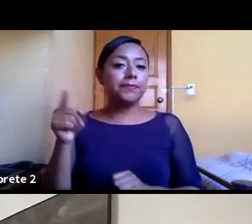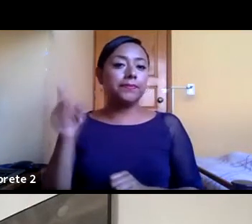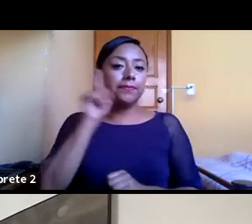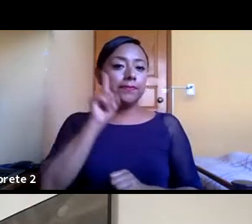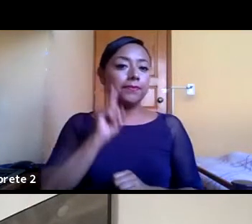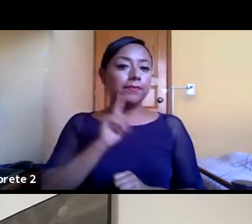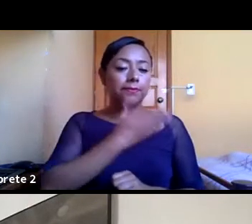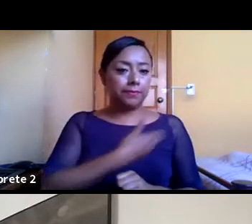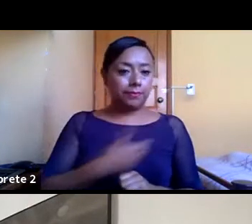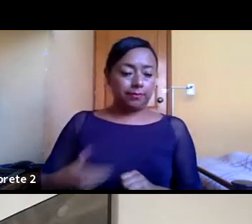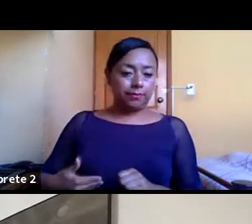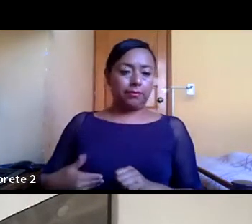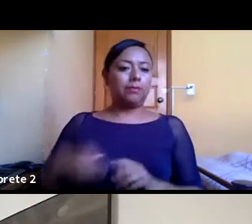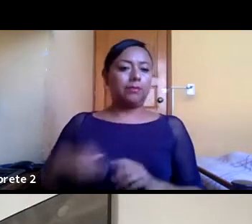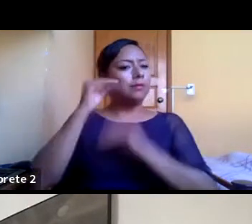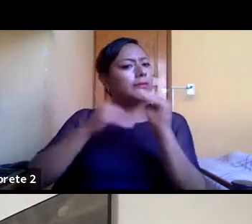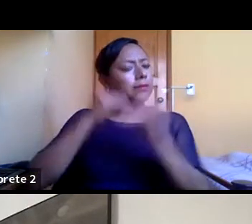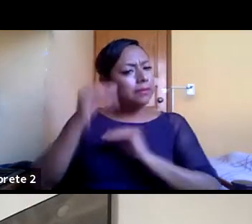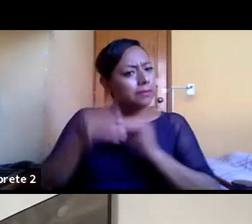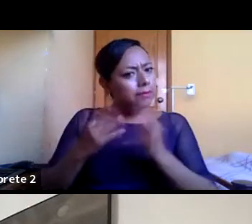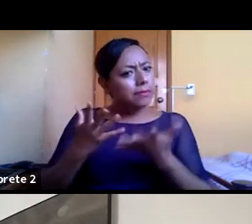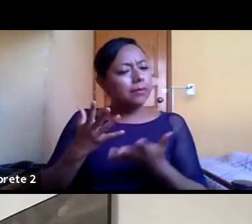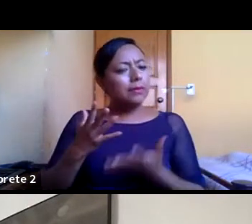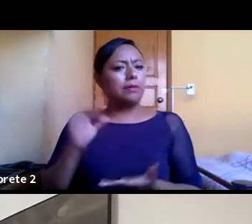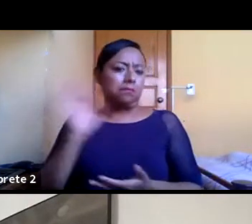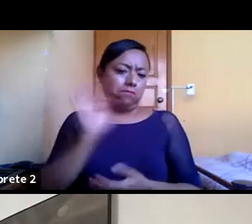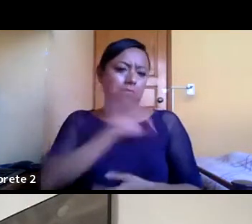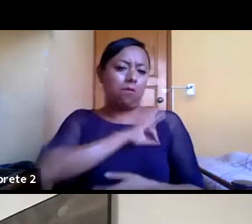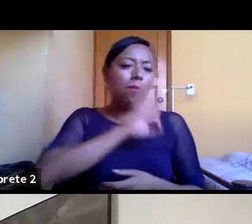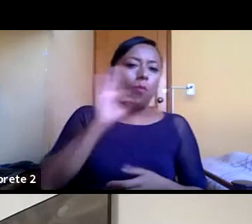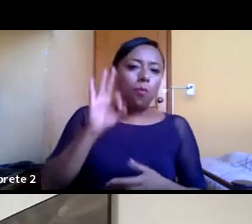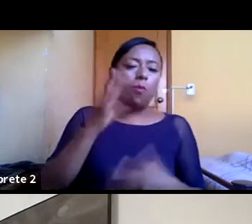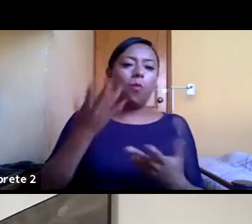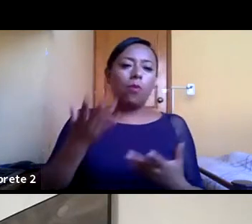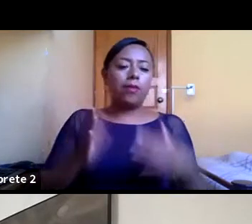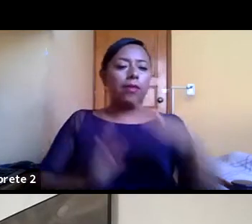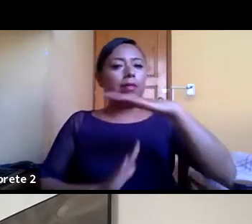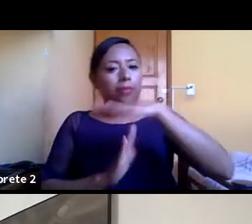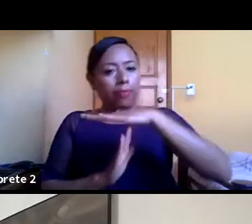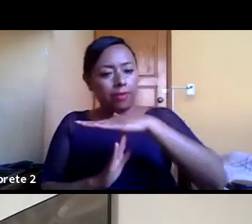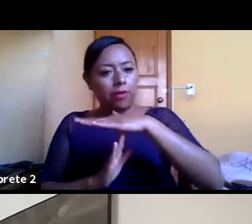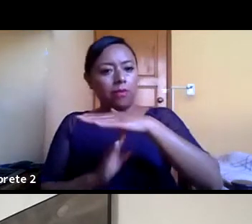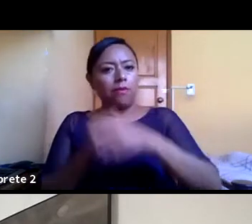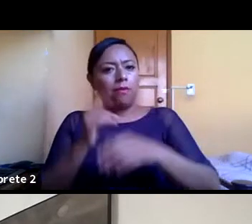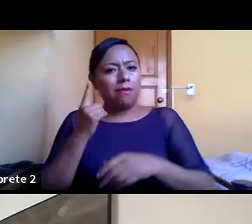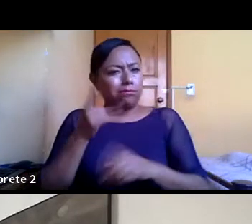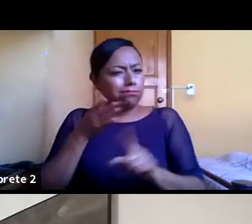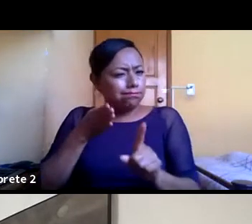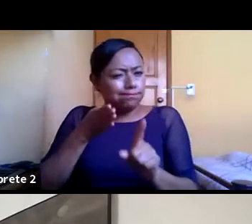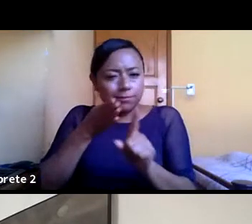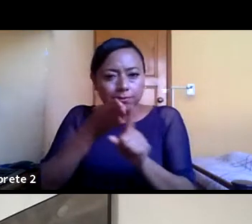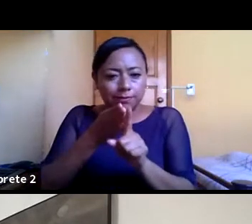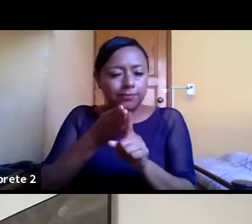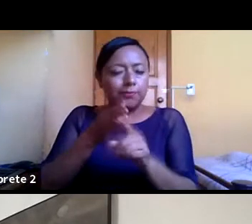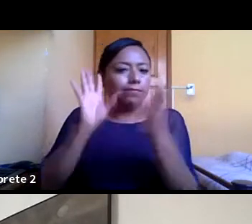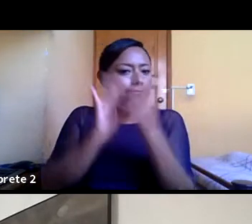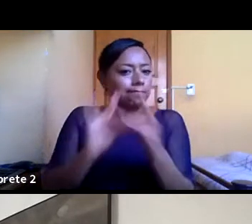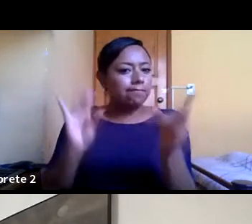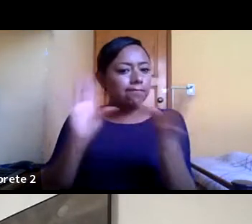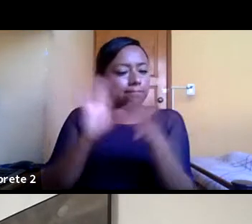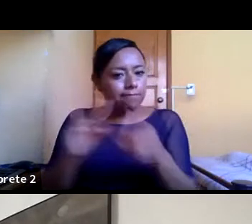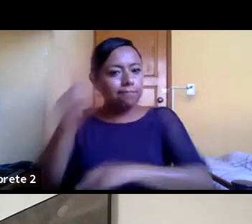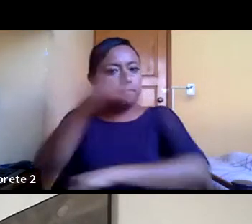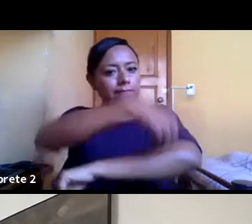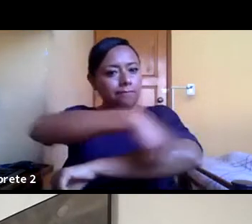discutiera la posibilidad o de tener una mesa específica específica que hable del